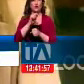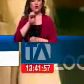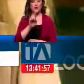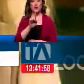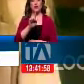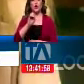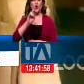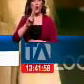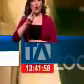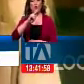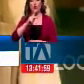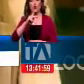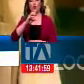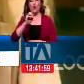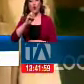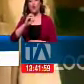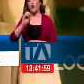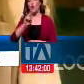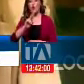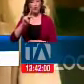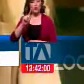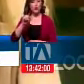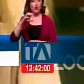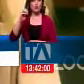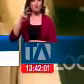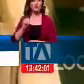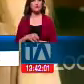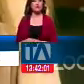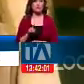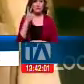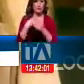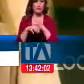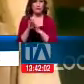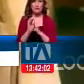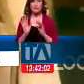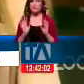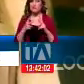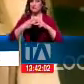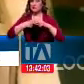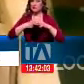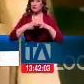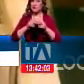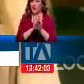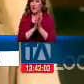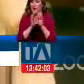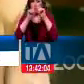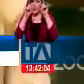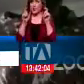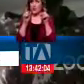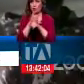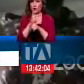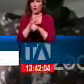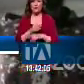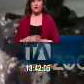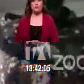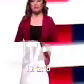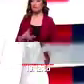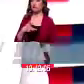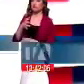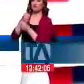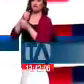dale por hecho 10@icloud.com respectivamente. ¿Seguro que Abdalá Bucaram, mi hijo, no tiene ninguna relación con HDC Producciones?